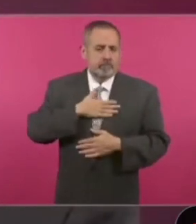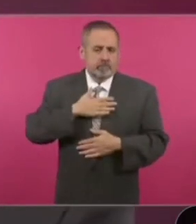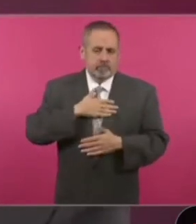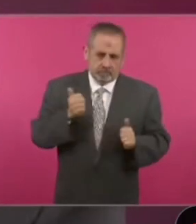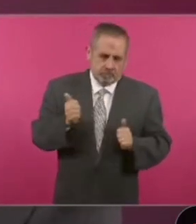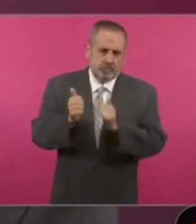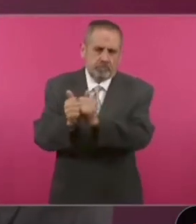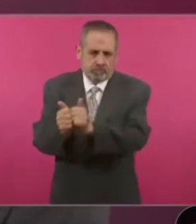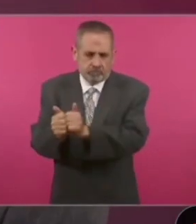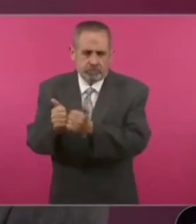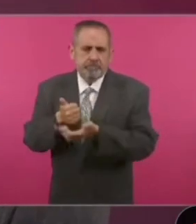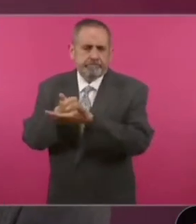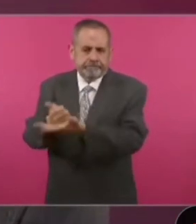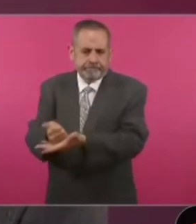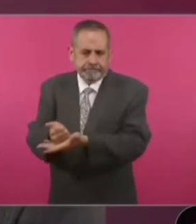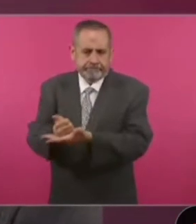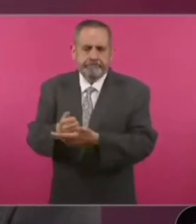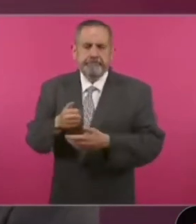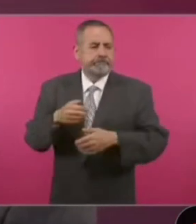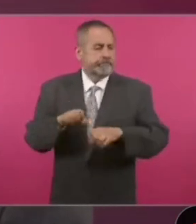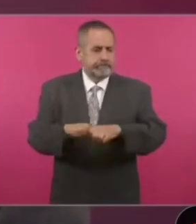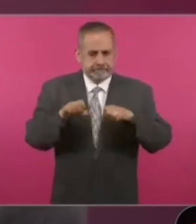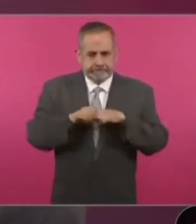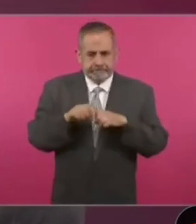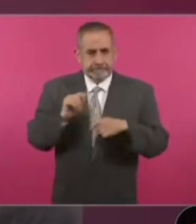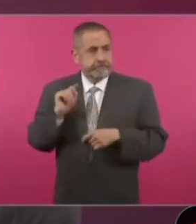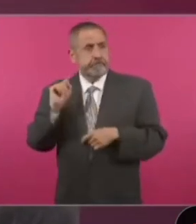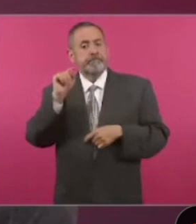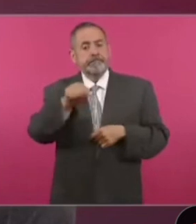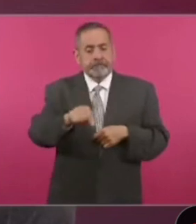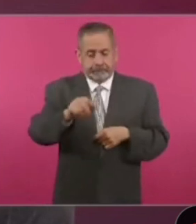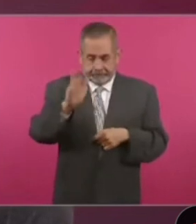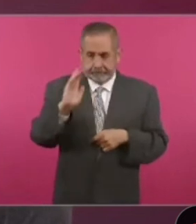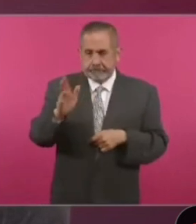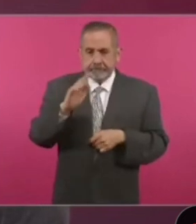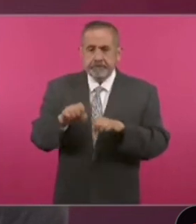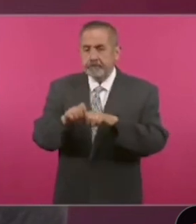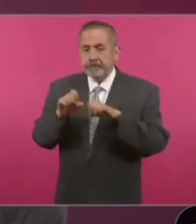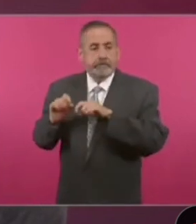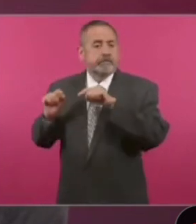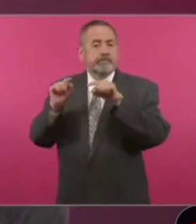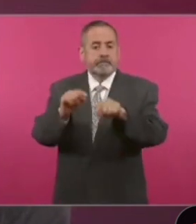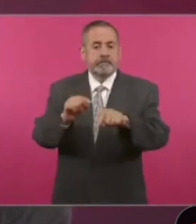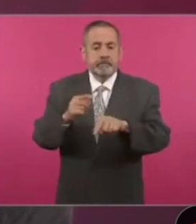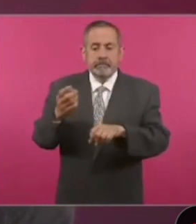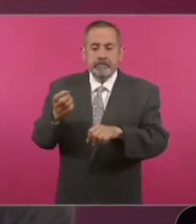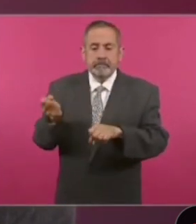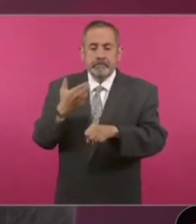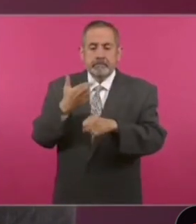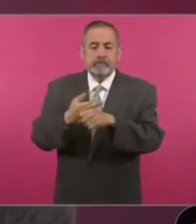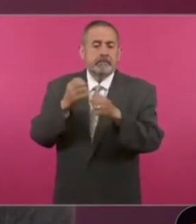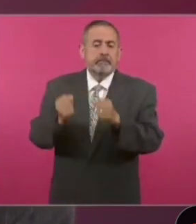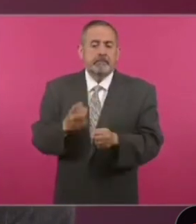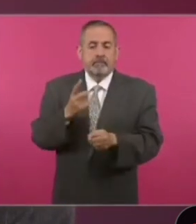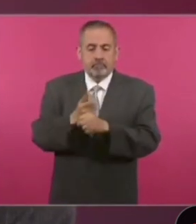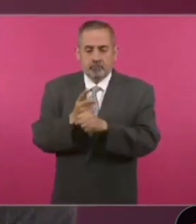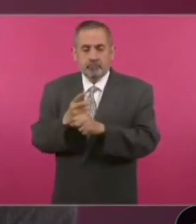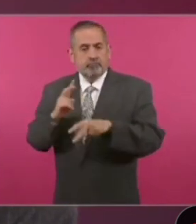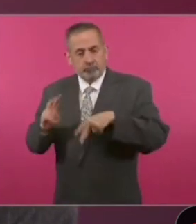ayudando. Hay un equipo allá de la Secretaría de Seguridad Pública